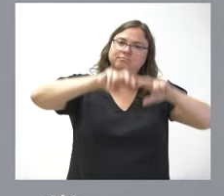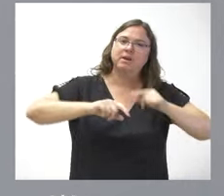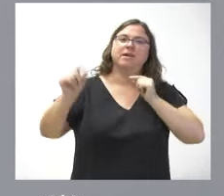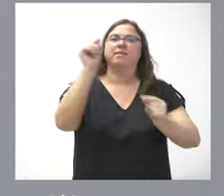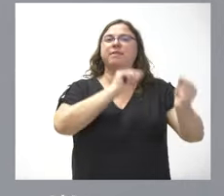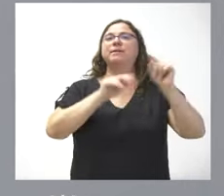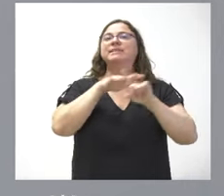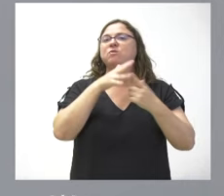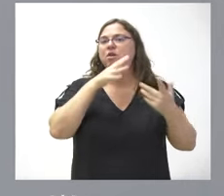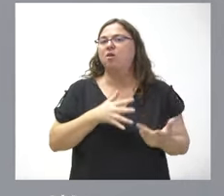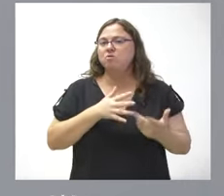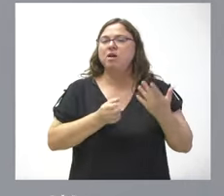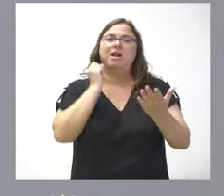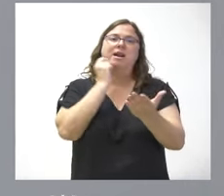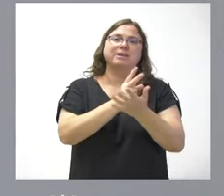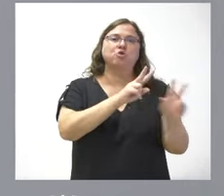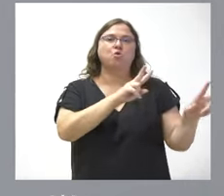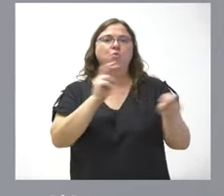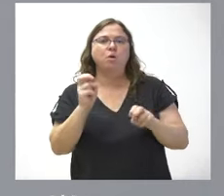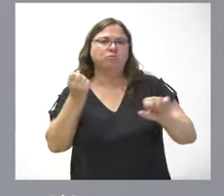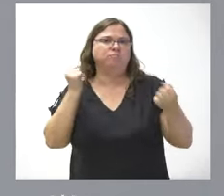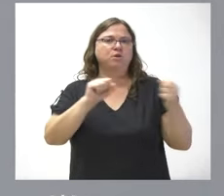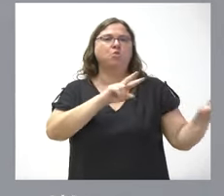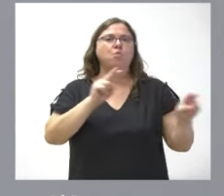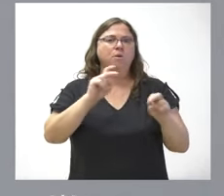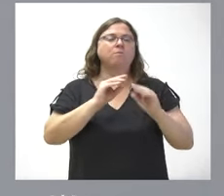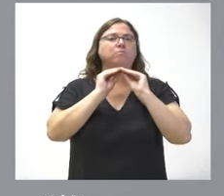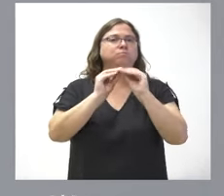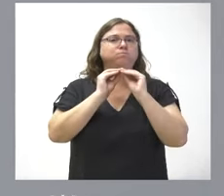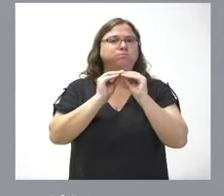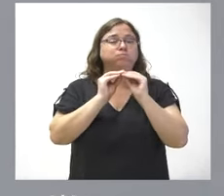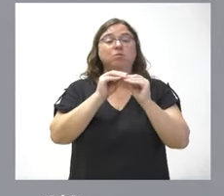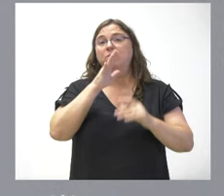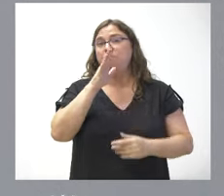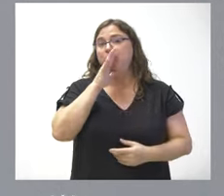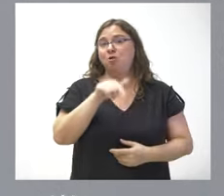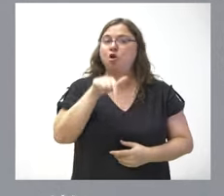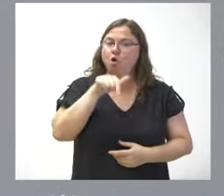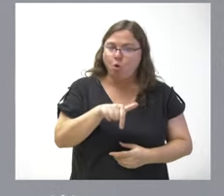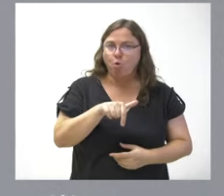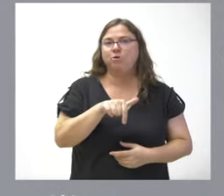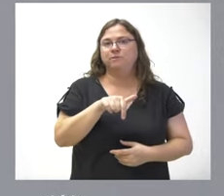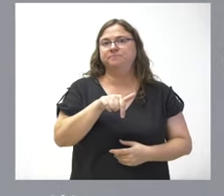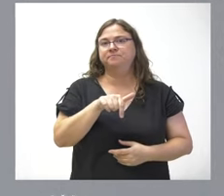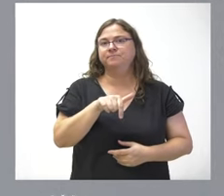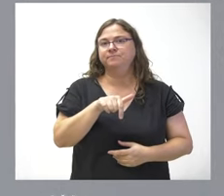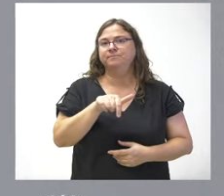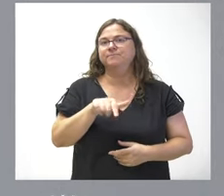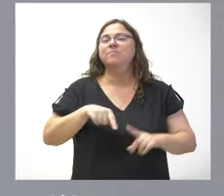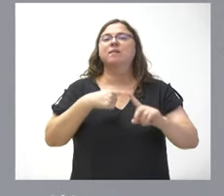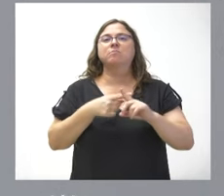sobre la situación actual plantear nuevos retos y actuaciones y llevarlas a cabo y esto es por lo que hoy hacemos y esto es también por lo